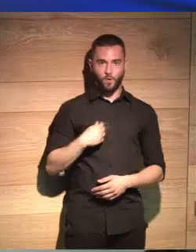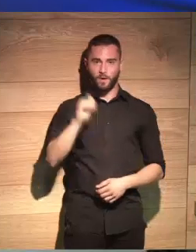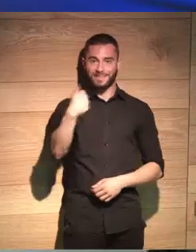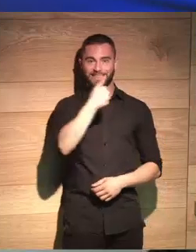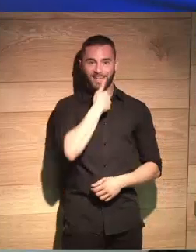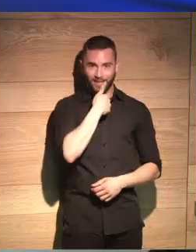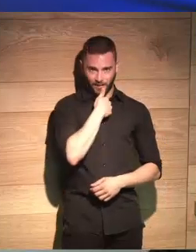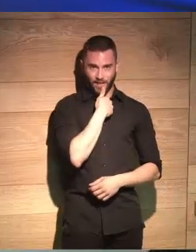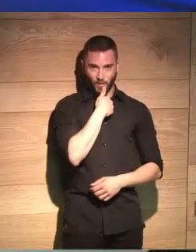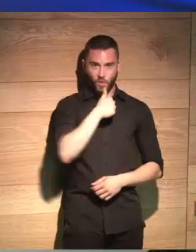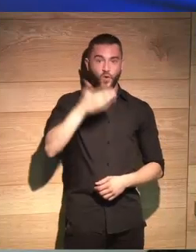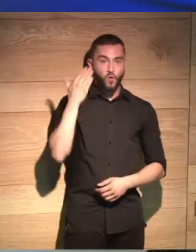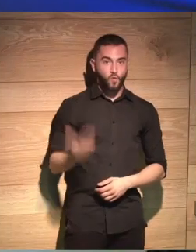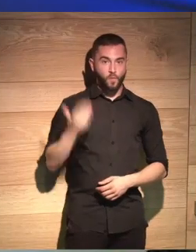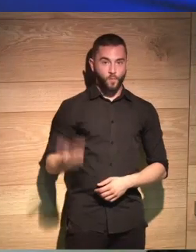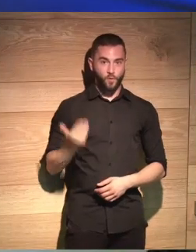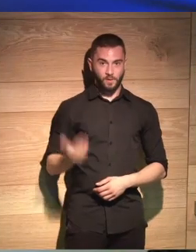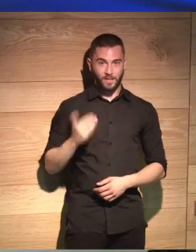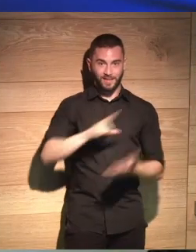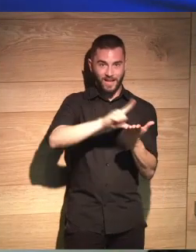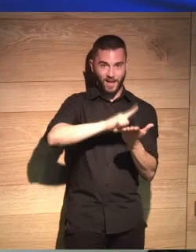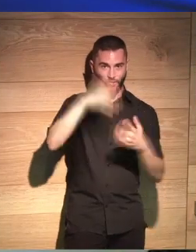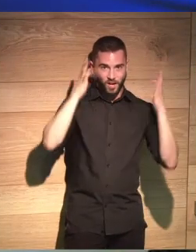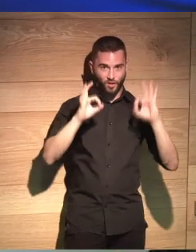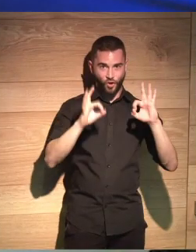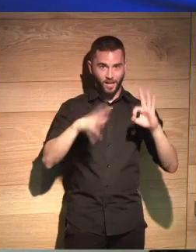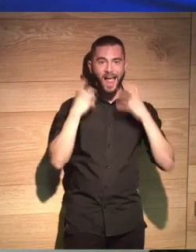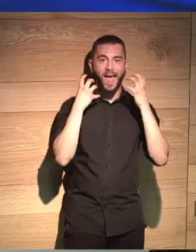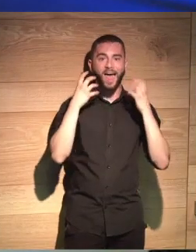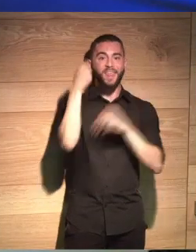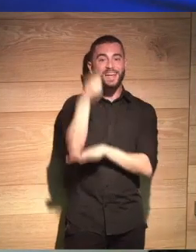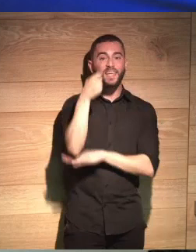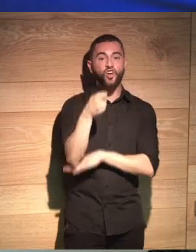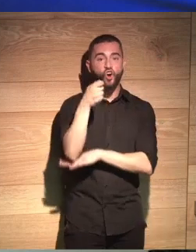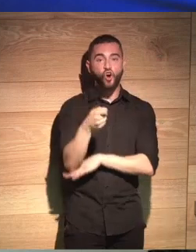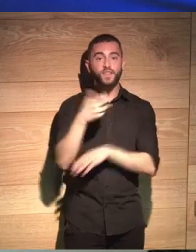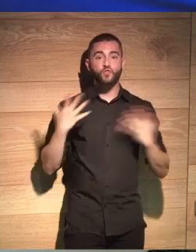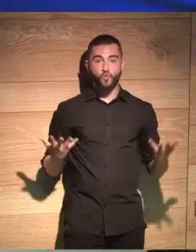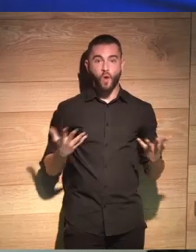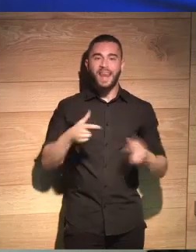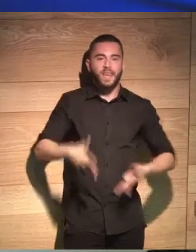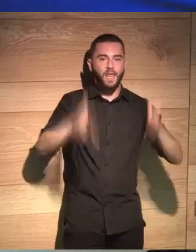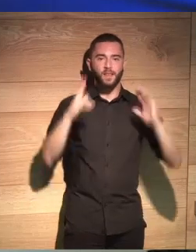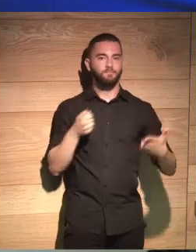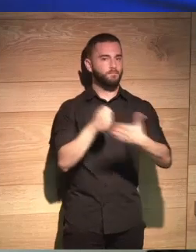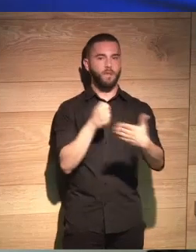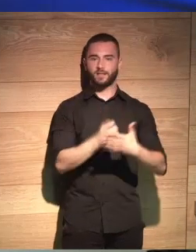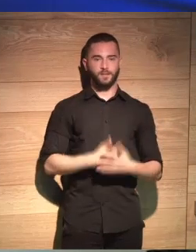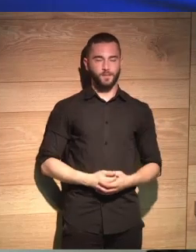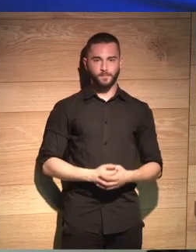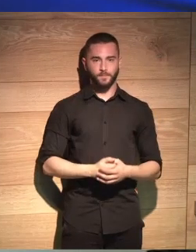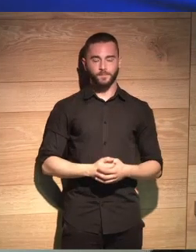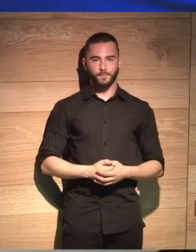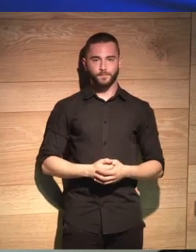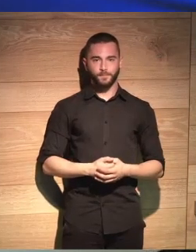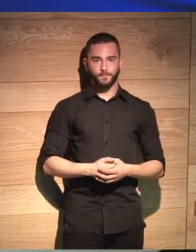secreto evidente de la literatura del Quijote era la libertad máxima, claro. Y que